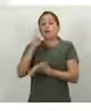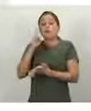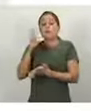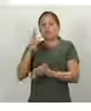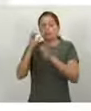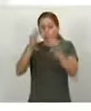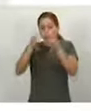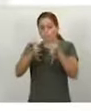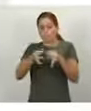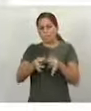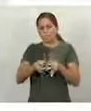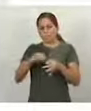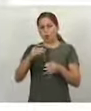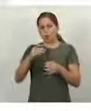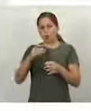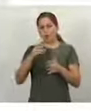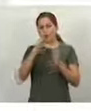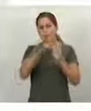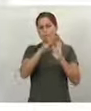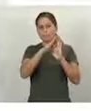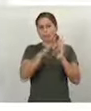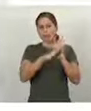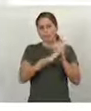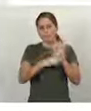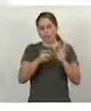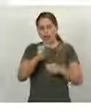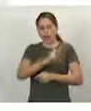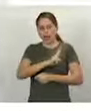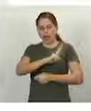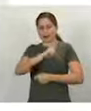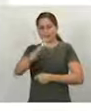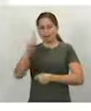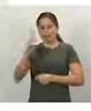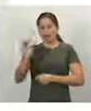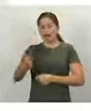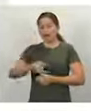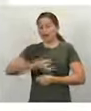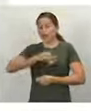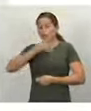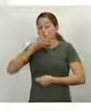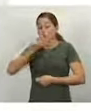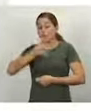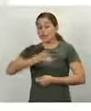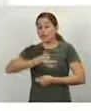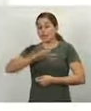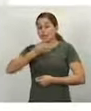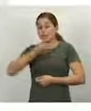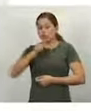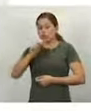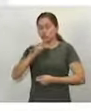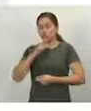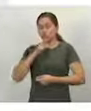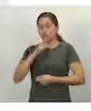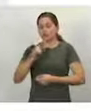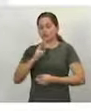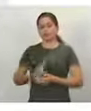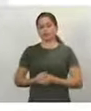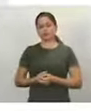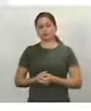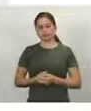se convirtió en el programa de la revolución. Argumenta tu